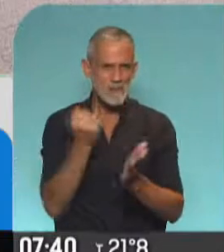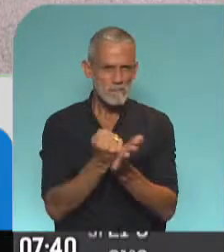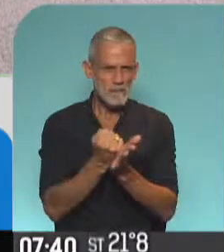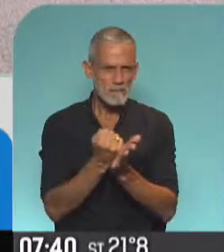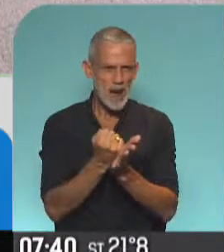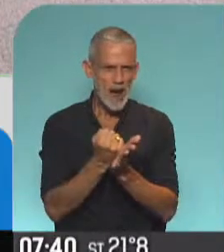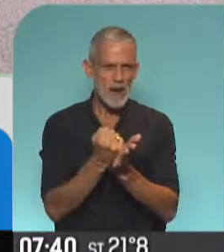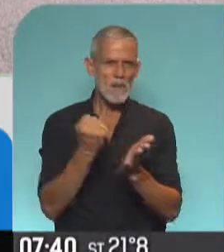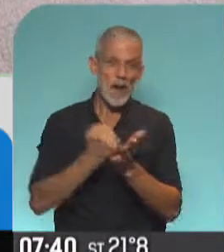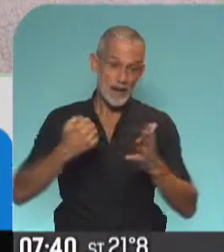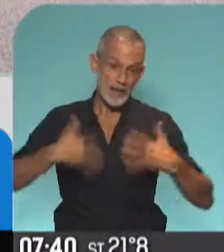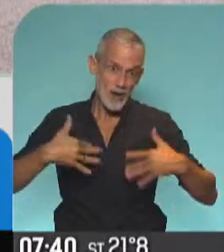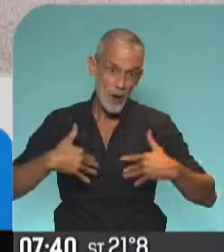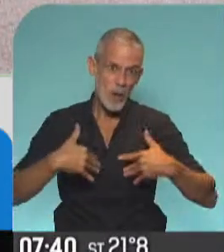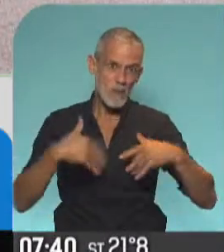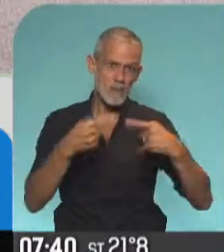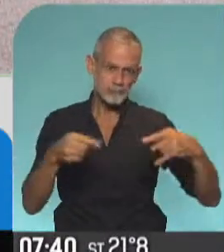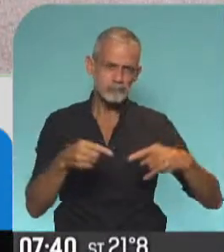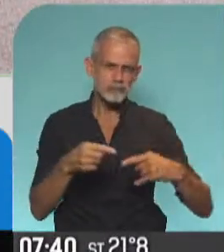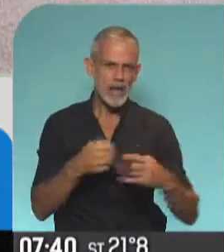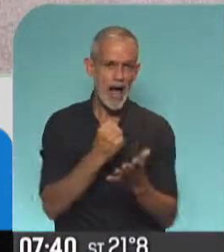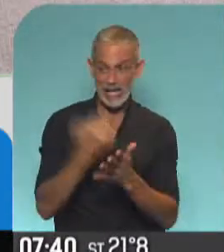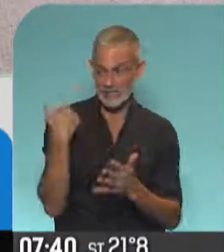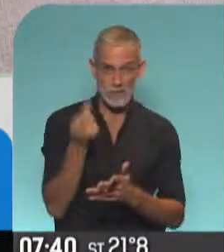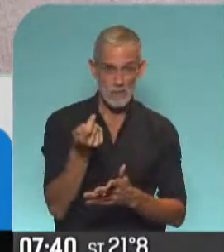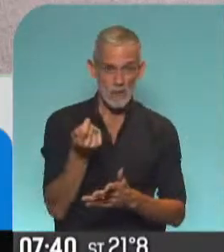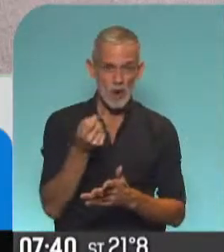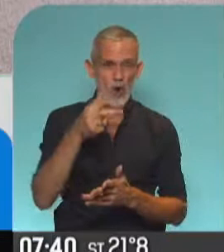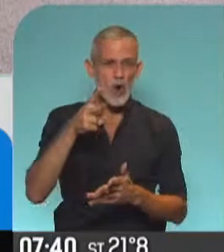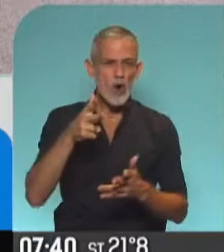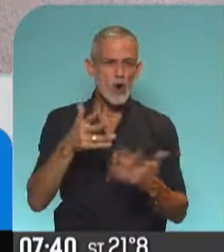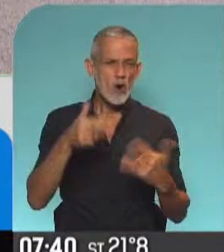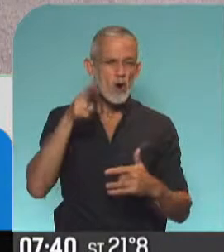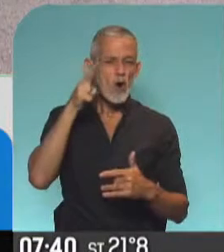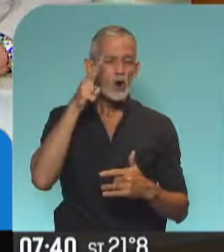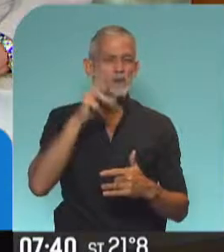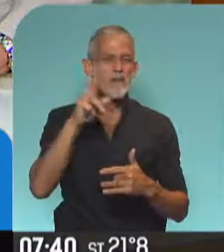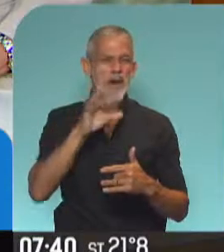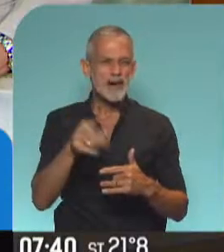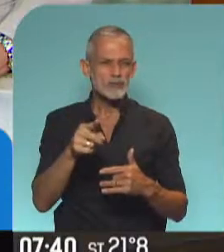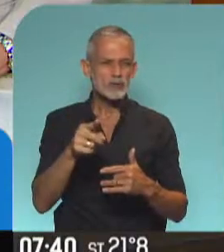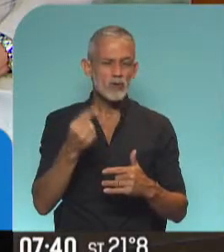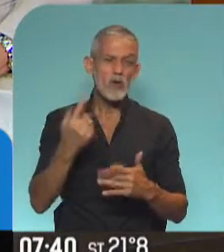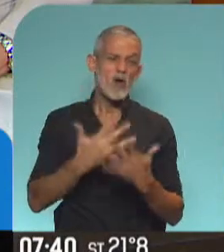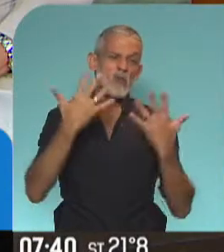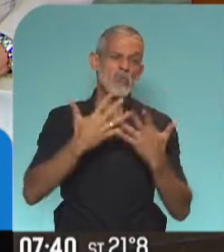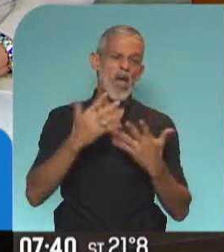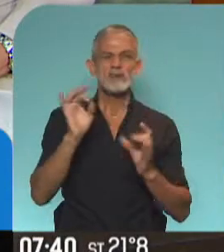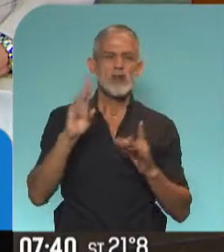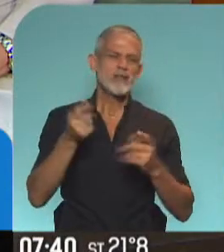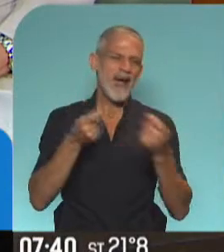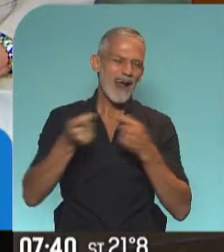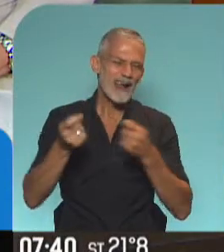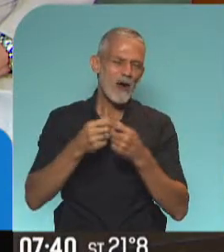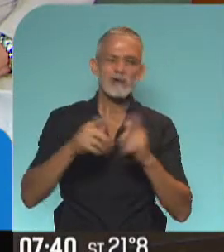por las marcas de ropa, etcétera, porque hasta hace muy poquito el 8M, si hacemos un poco de memoria, era un día sobre todo comercial,